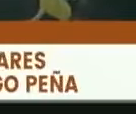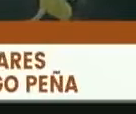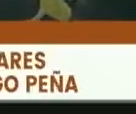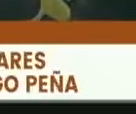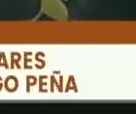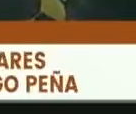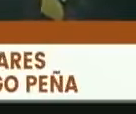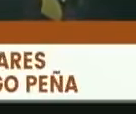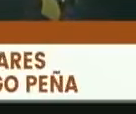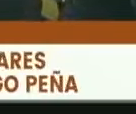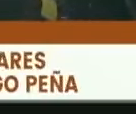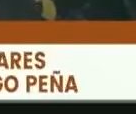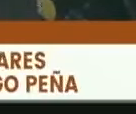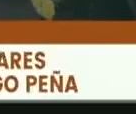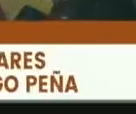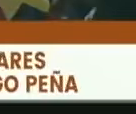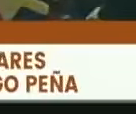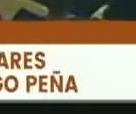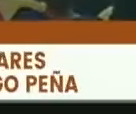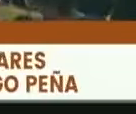Bueno, buenas tardes, siéntese por favor.